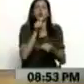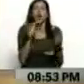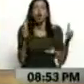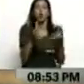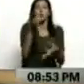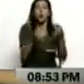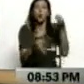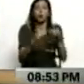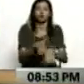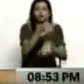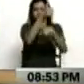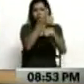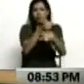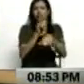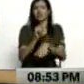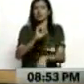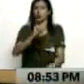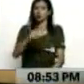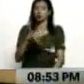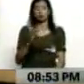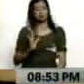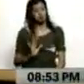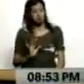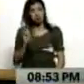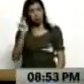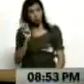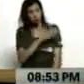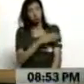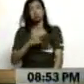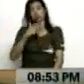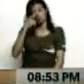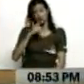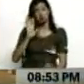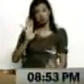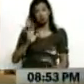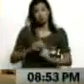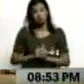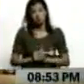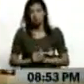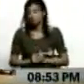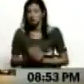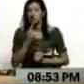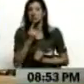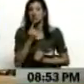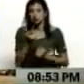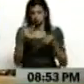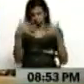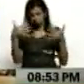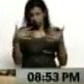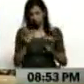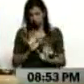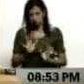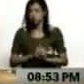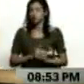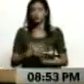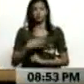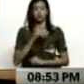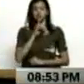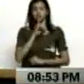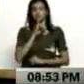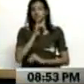payasos del tcj tipo serio Florida qué hora